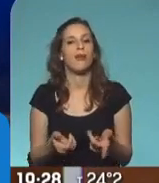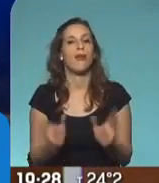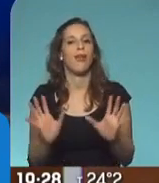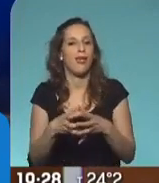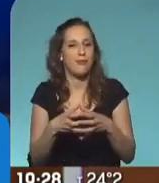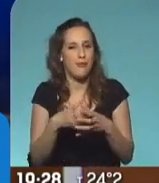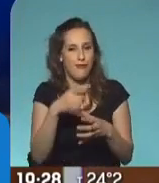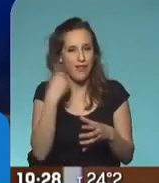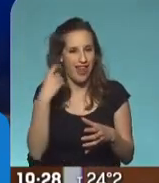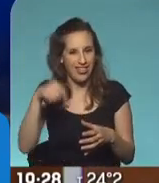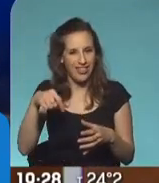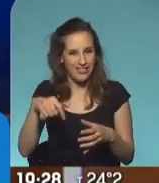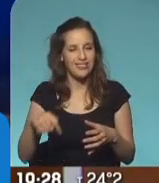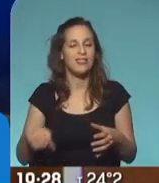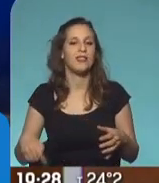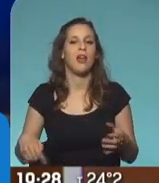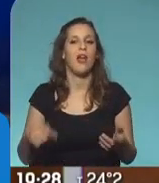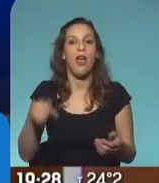va a generar